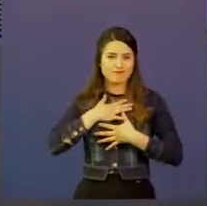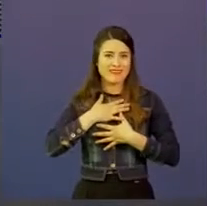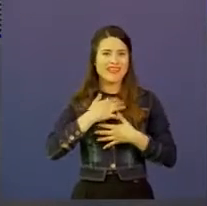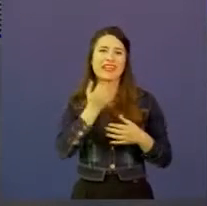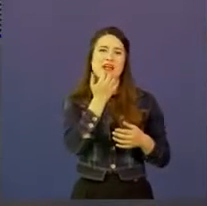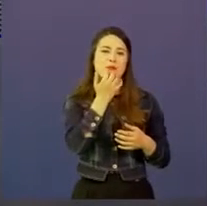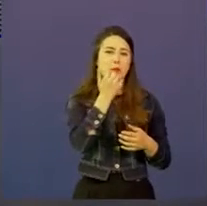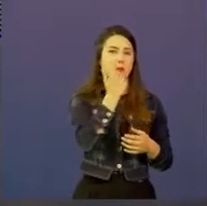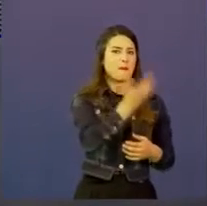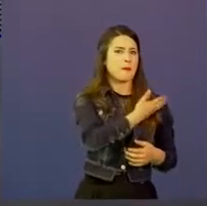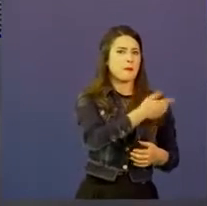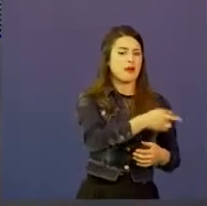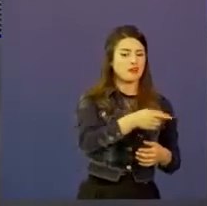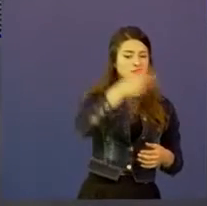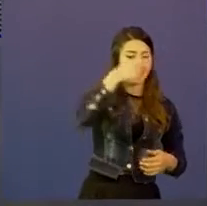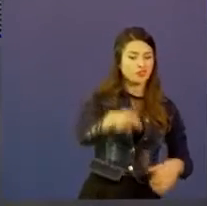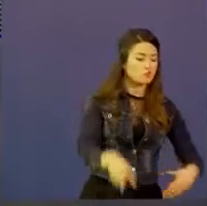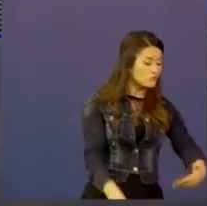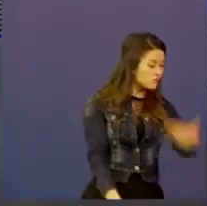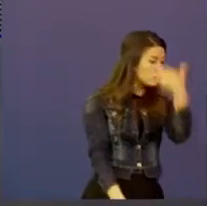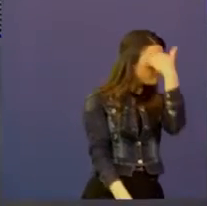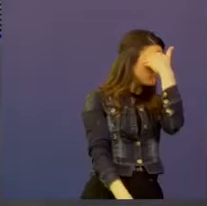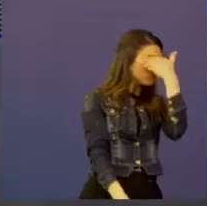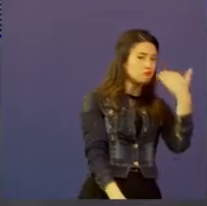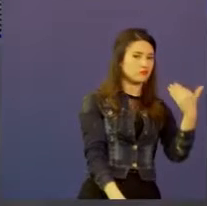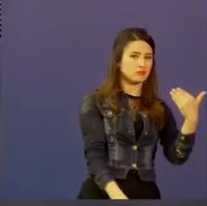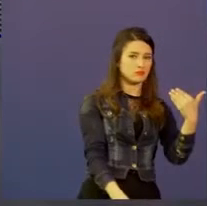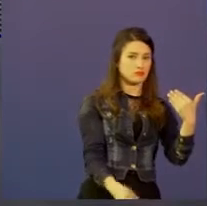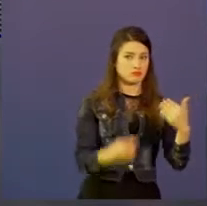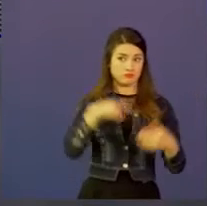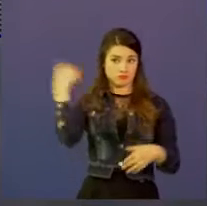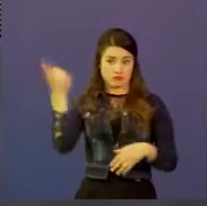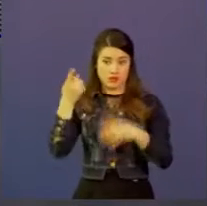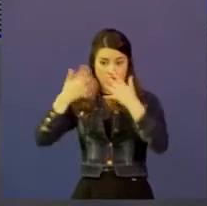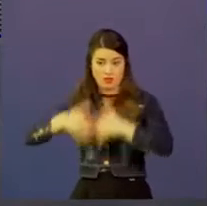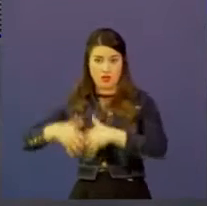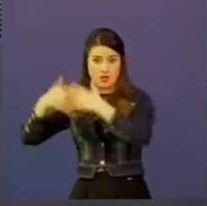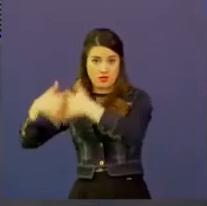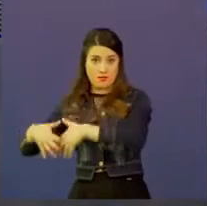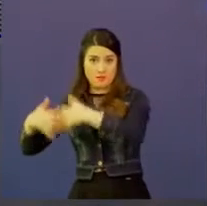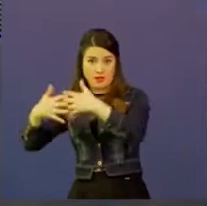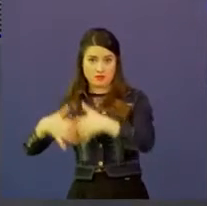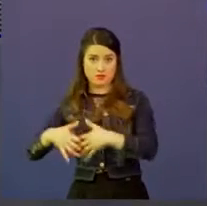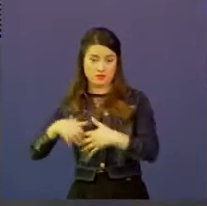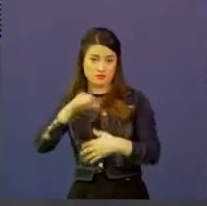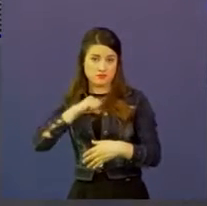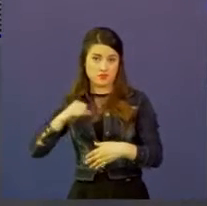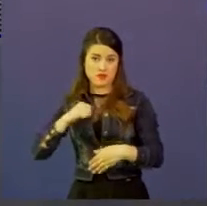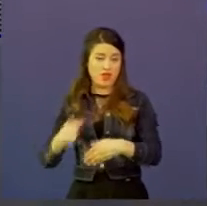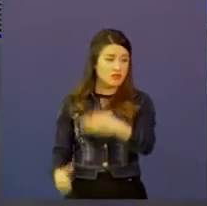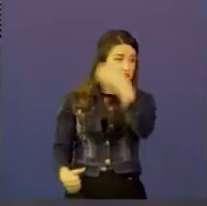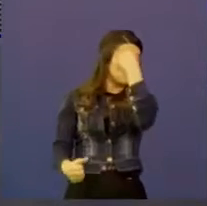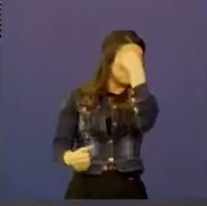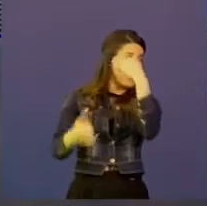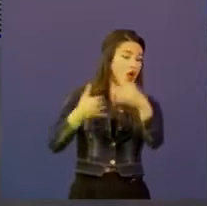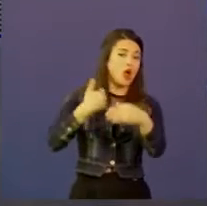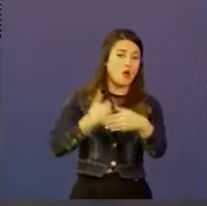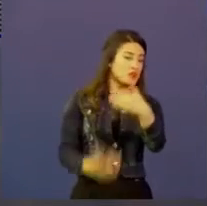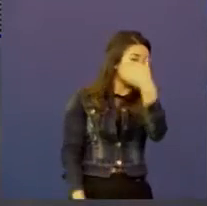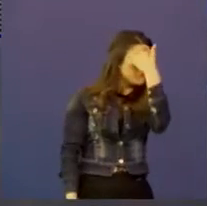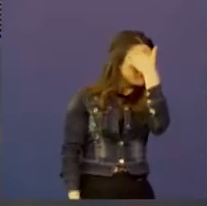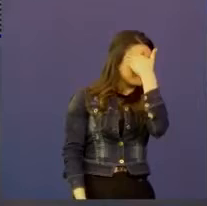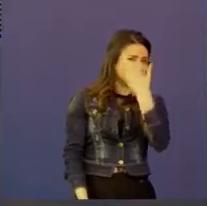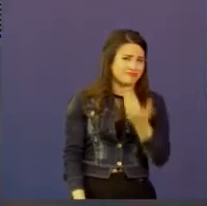fuera de la educación de sus hijos. Es decir, si la empresa privada y si nosotros como individuos no entendemos